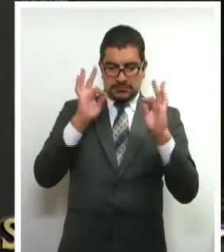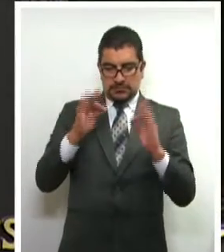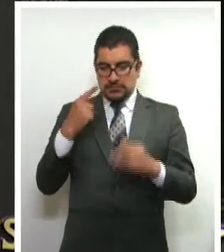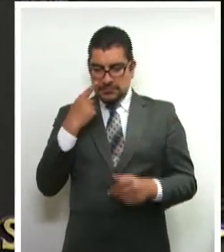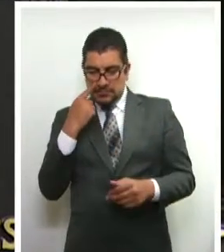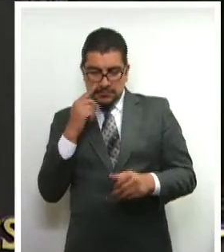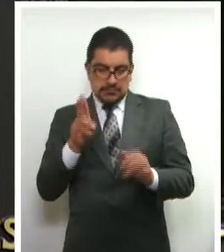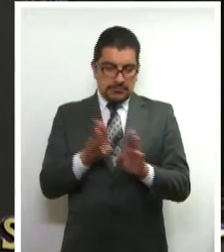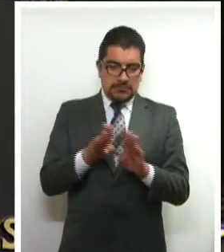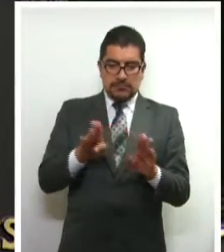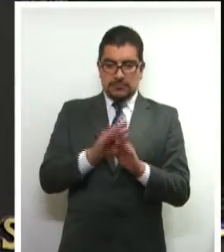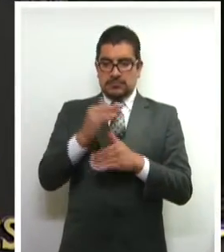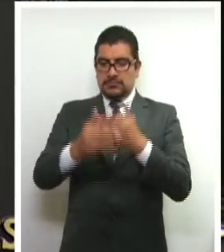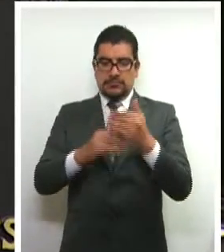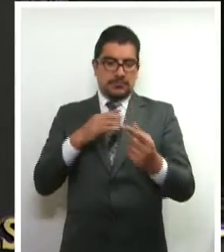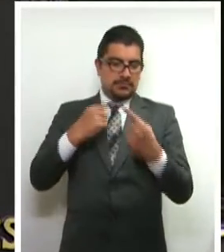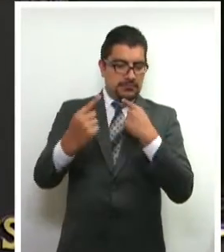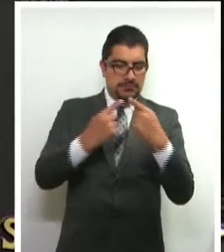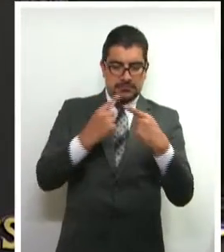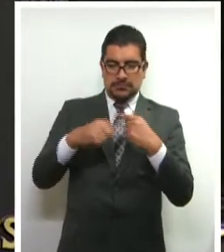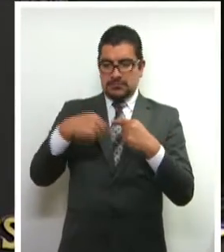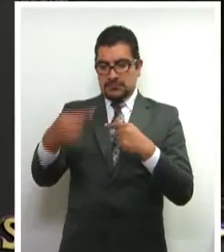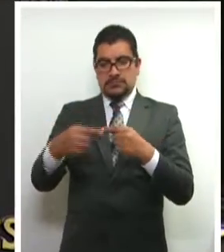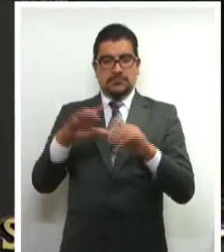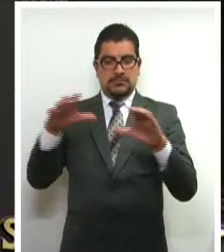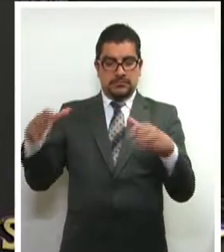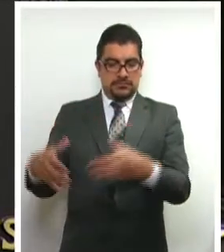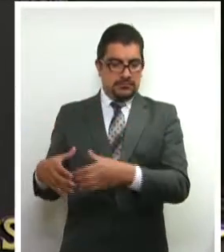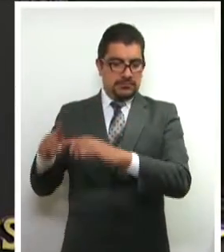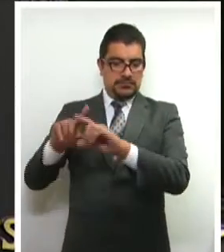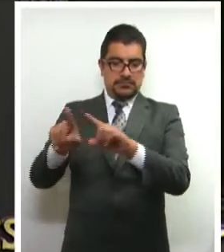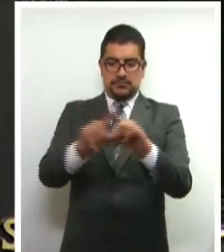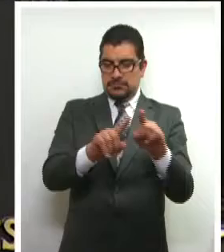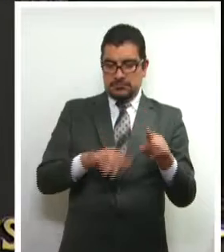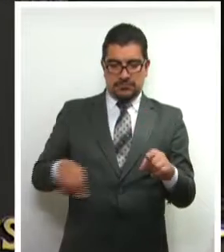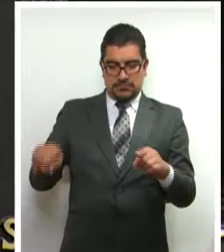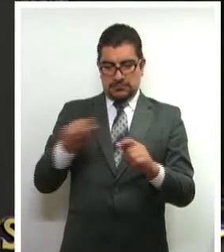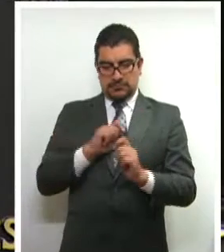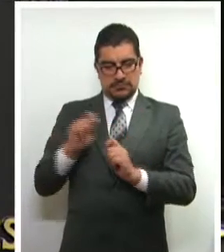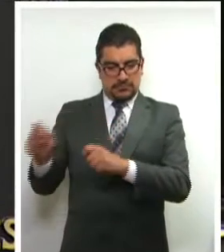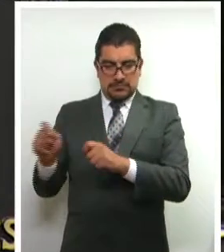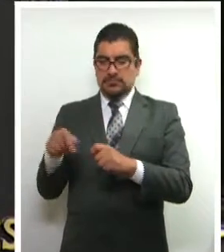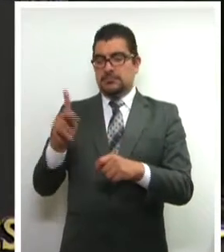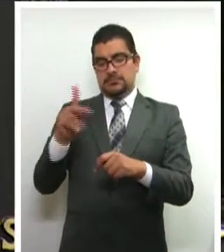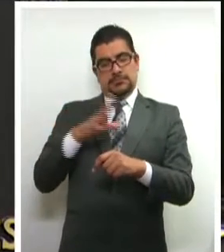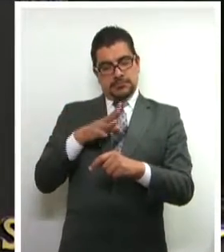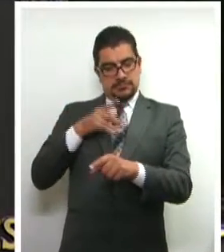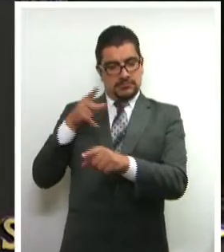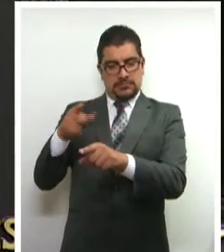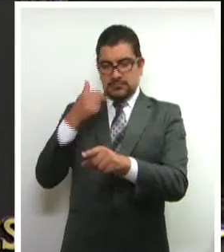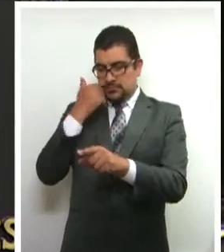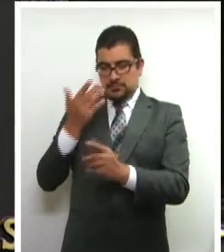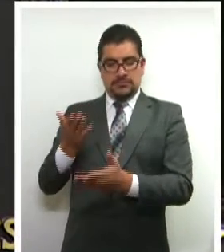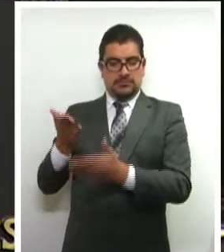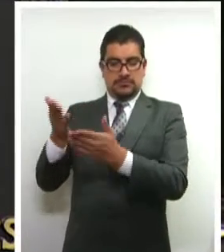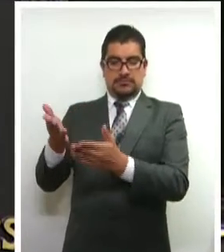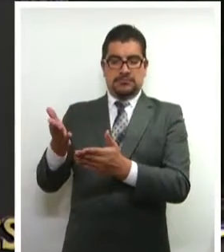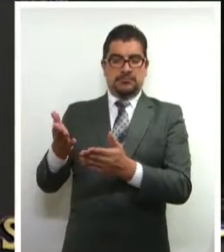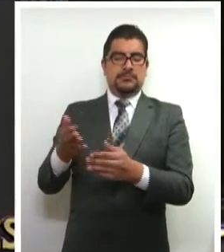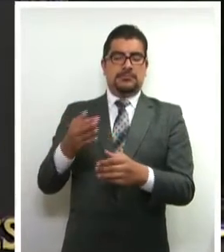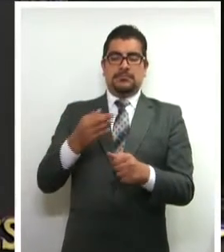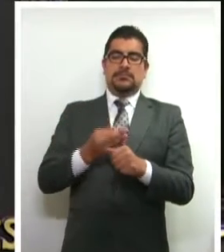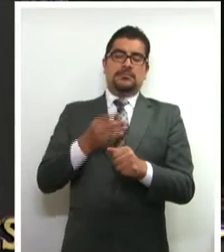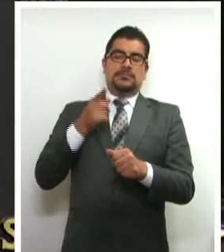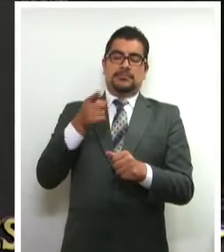valoradas, obviamente habrá debate en las comisiones que sean turnadas, pero finalmente lo que queremos es